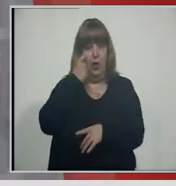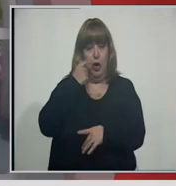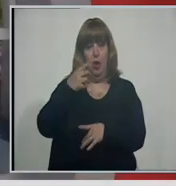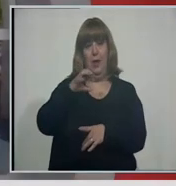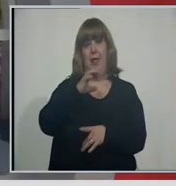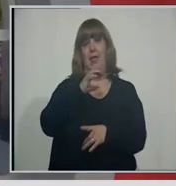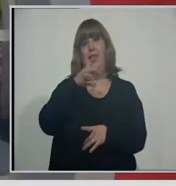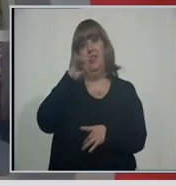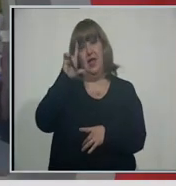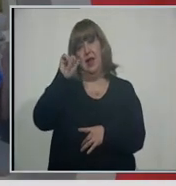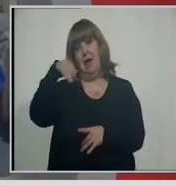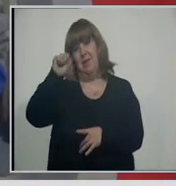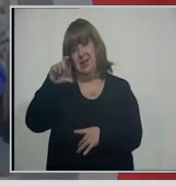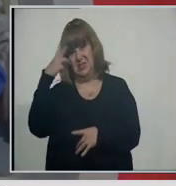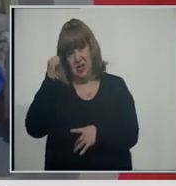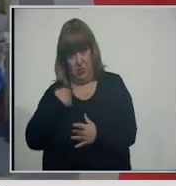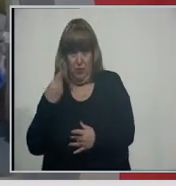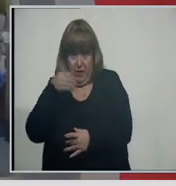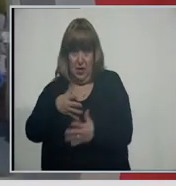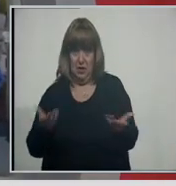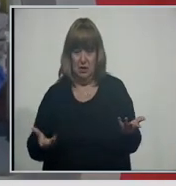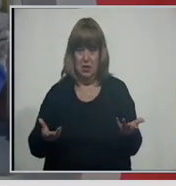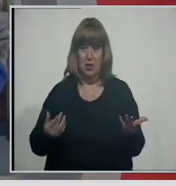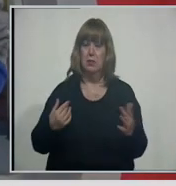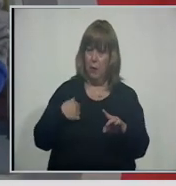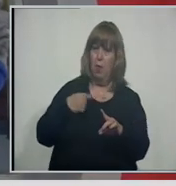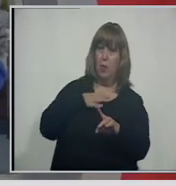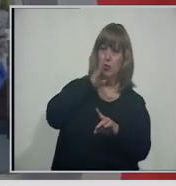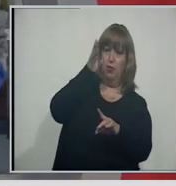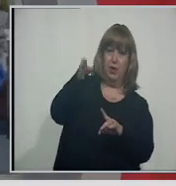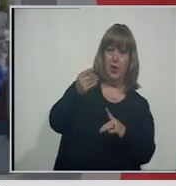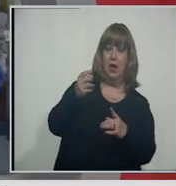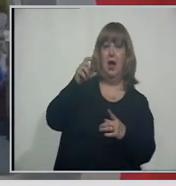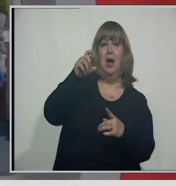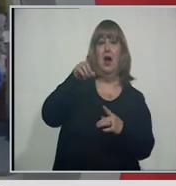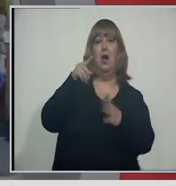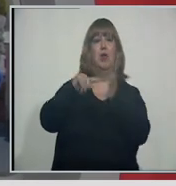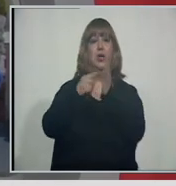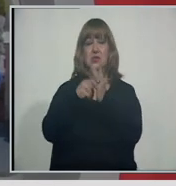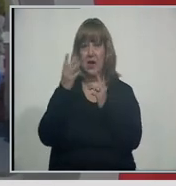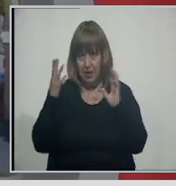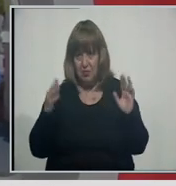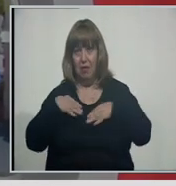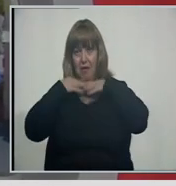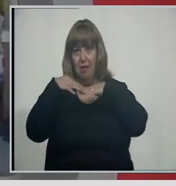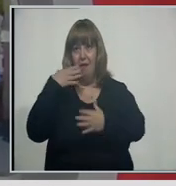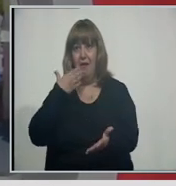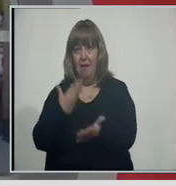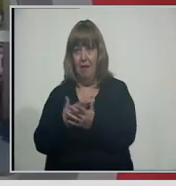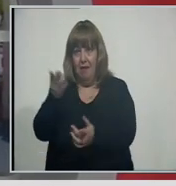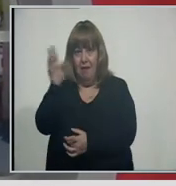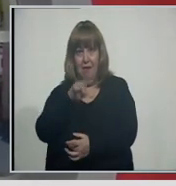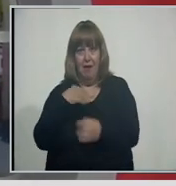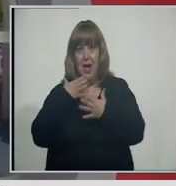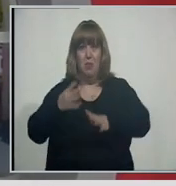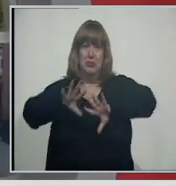drácula en el luna park y de verdad era y era impensado trasladarlo no a la independencia ni por lo trasladas pero claro porque